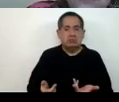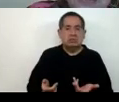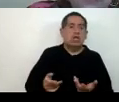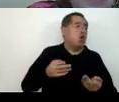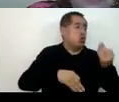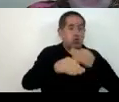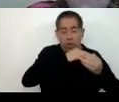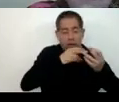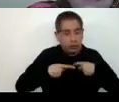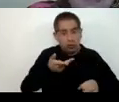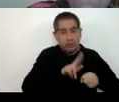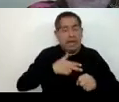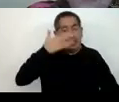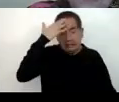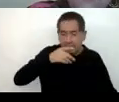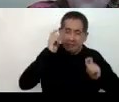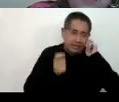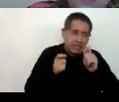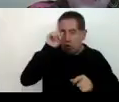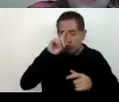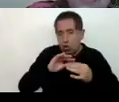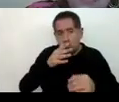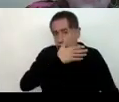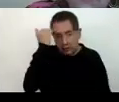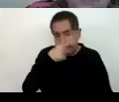personal de salud está capacitado para este tipo de